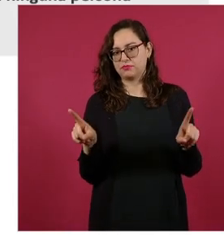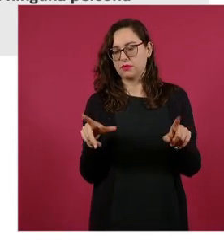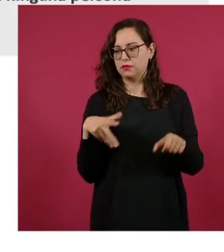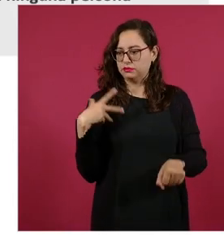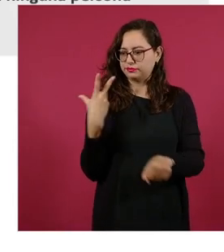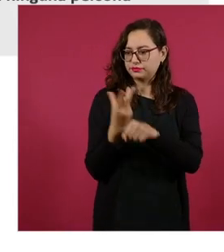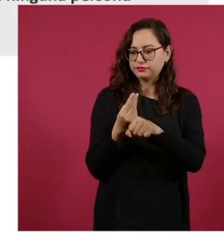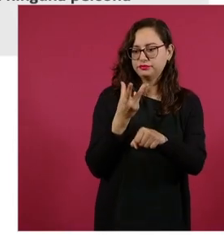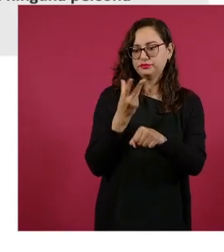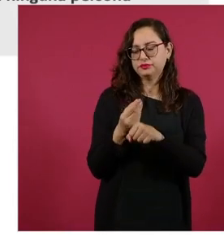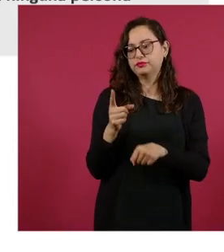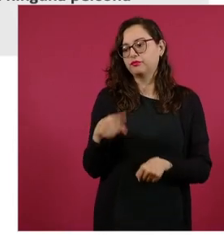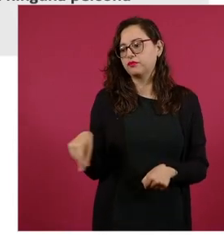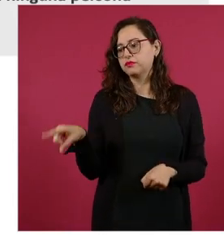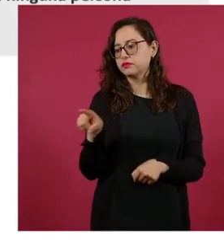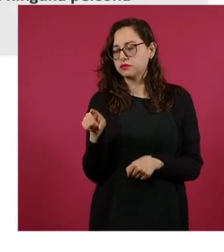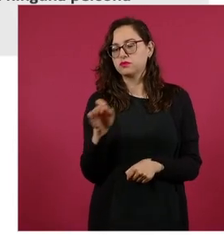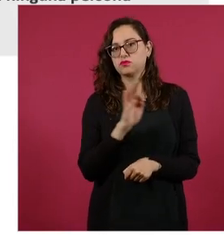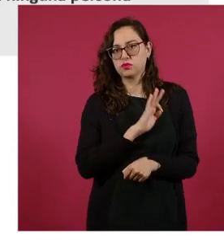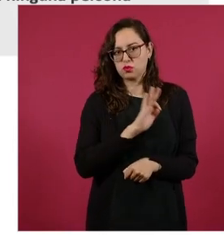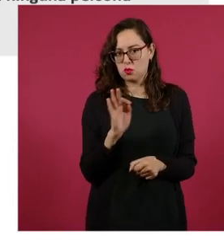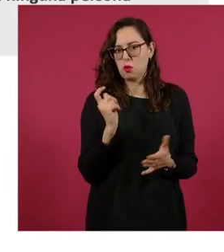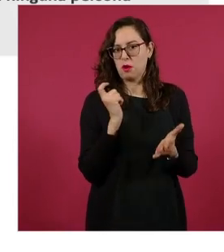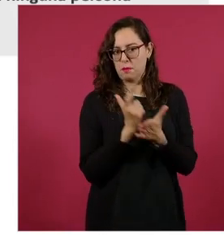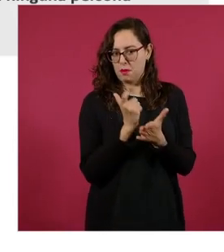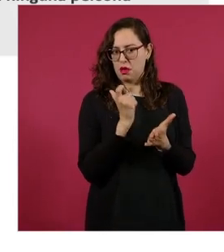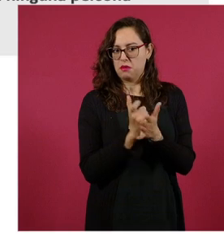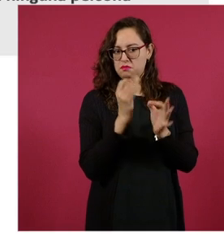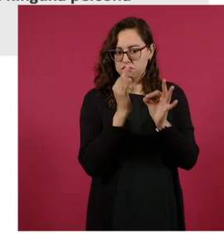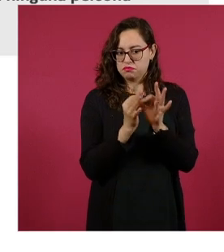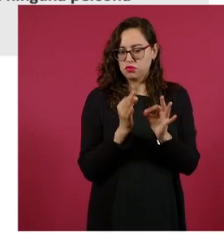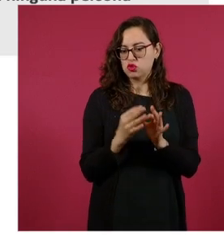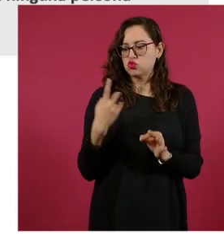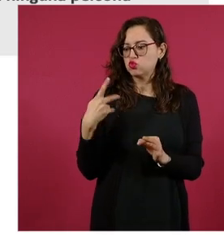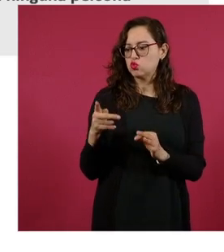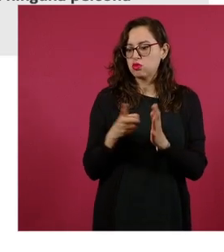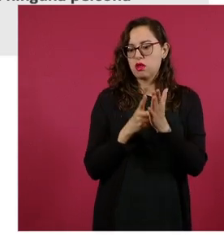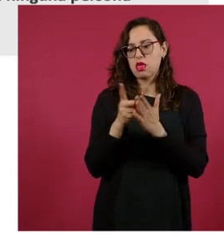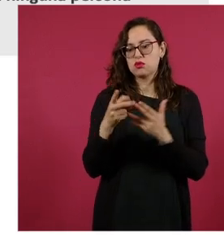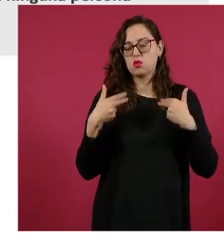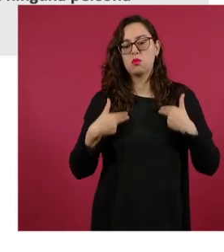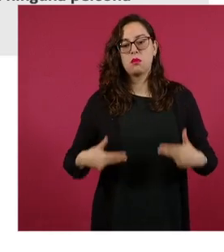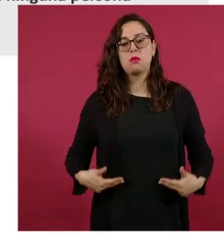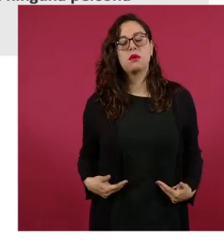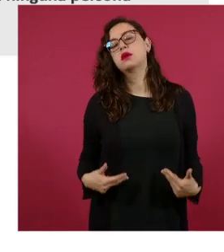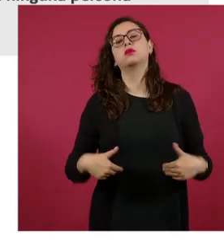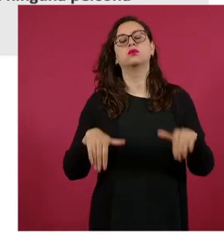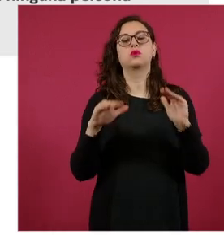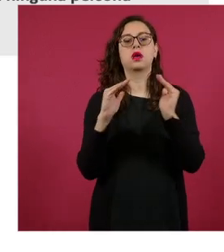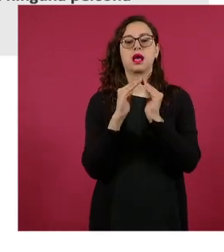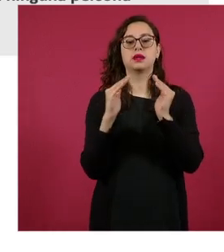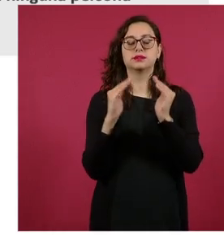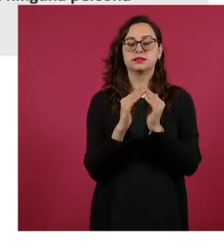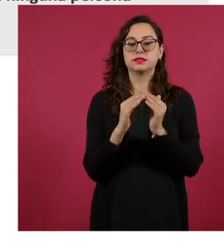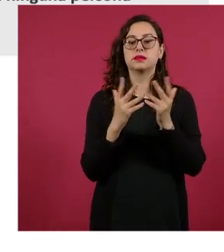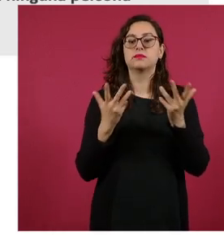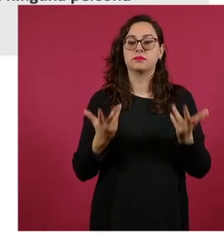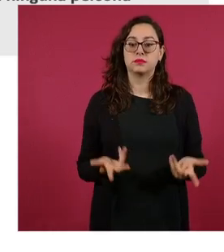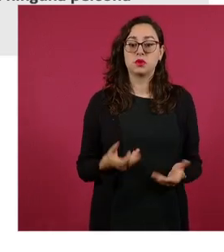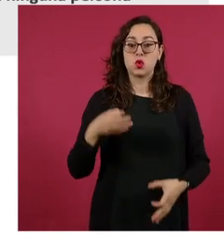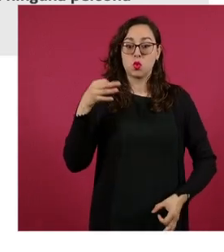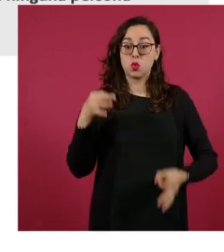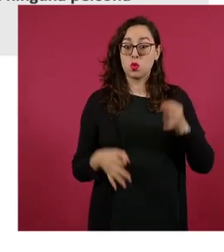es un derecho no sólo laboral, sino un derecho humano, la vivienda. Y por eso se suspendieron los juicios masivos